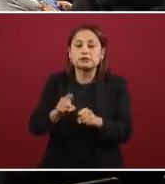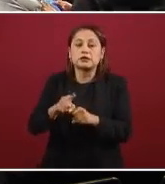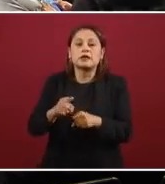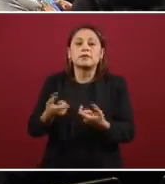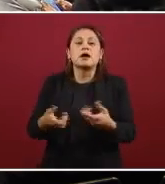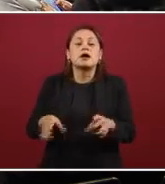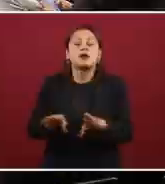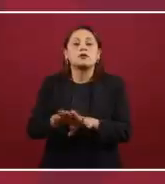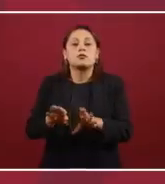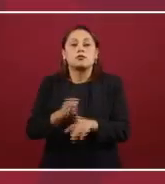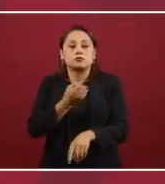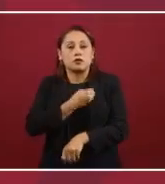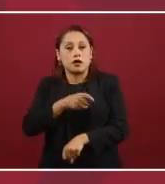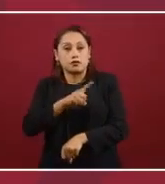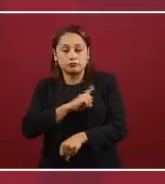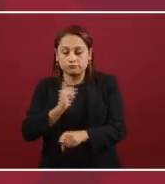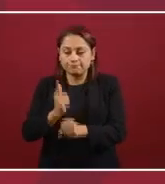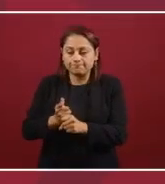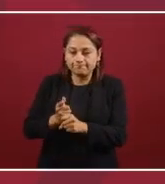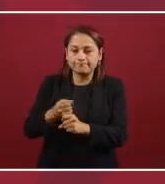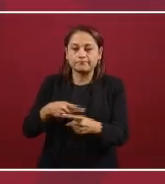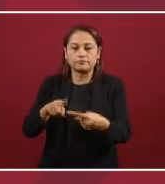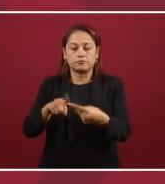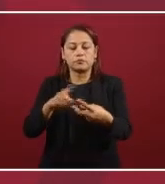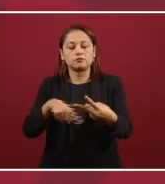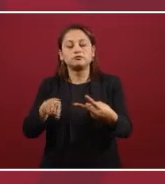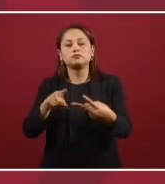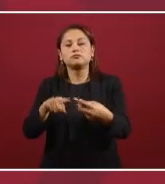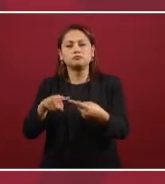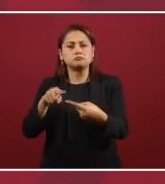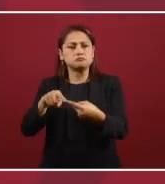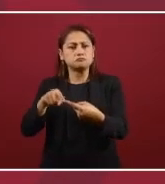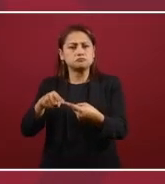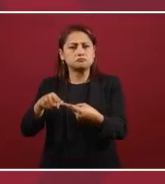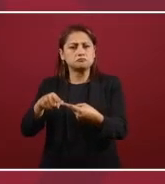Vigilancia Epidemiológica y tenemos información desde